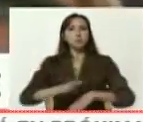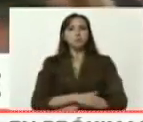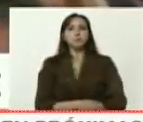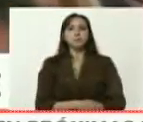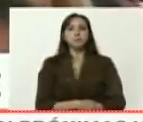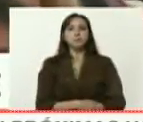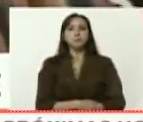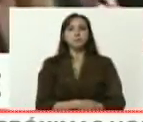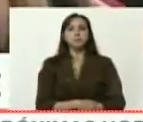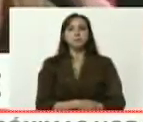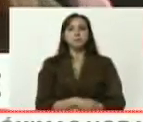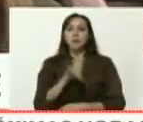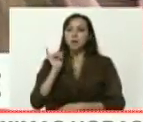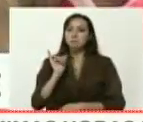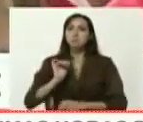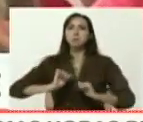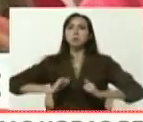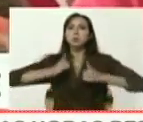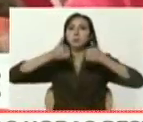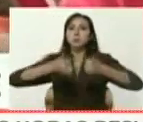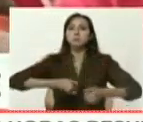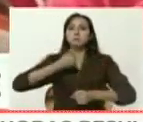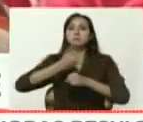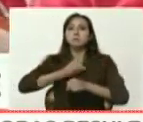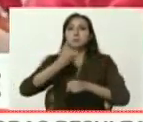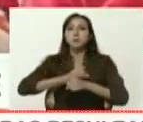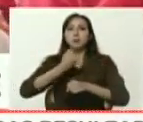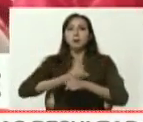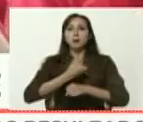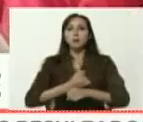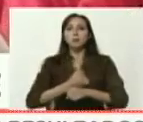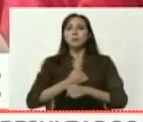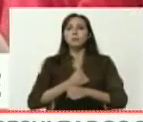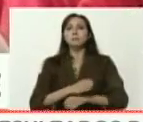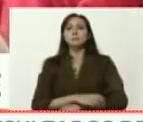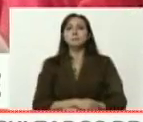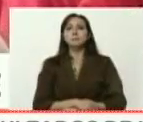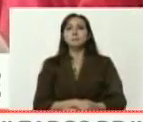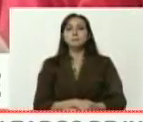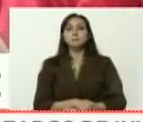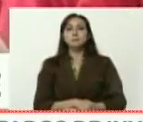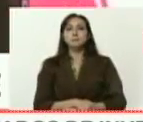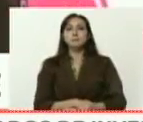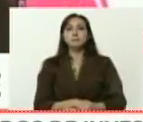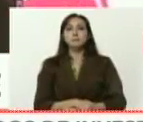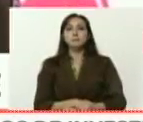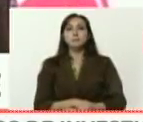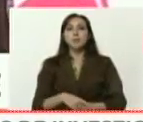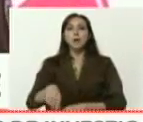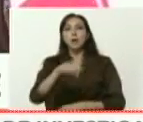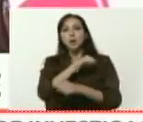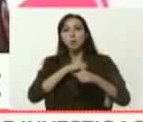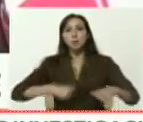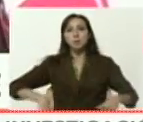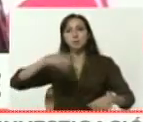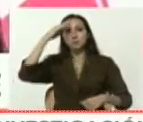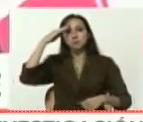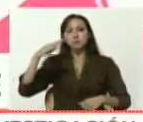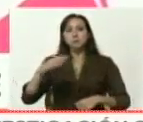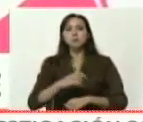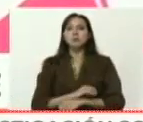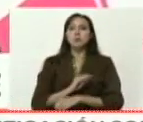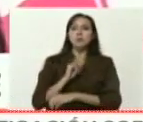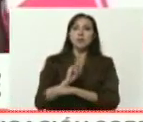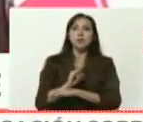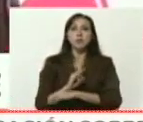así como comienza un trabajo de desarraigo para finalmente poner a los militares en contra de quienes